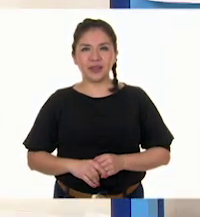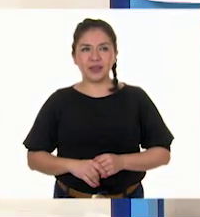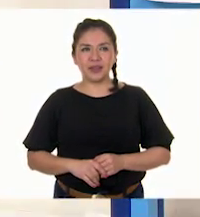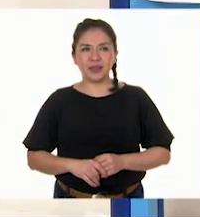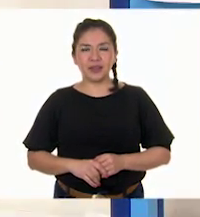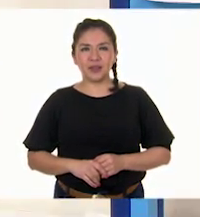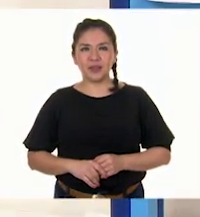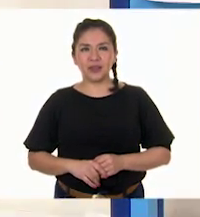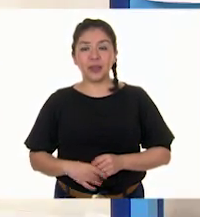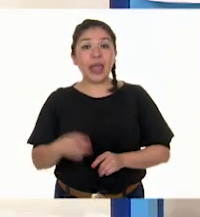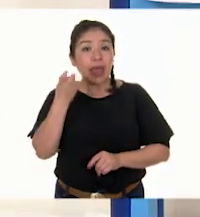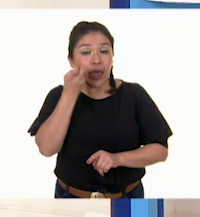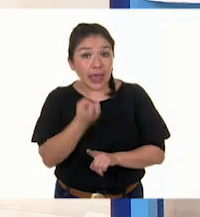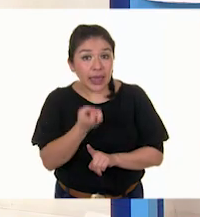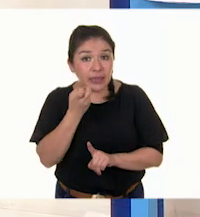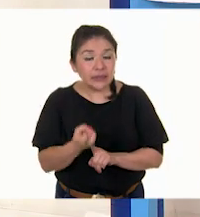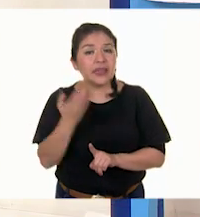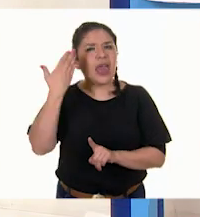Este era un...